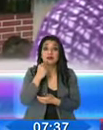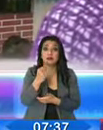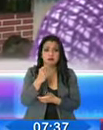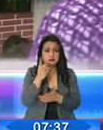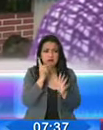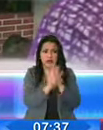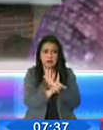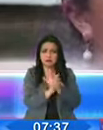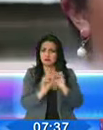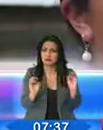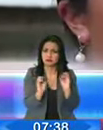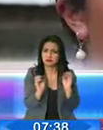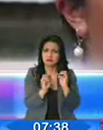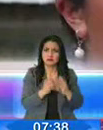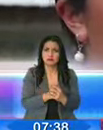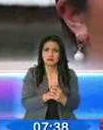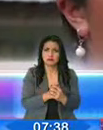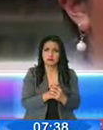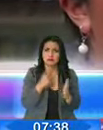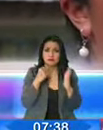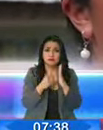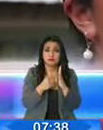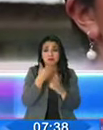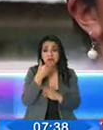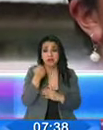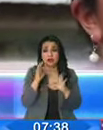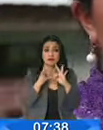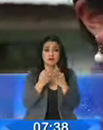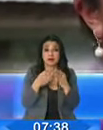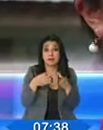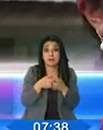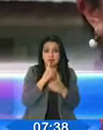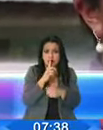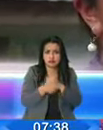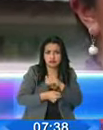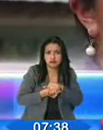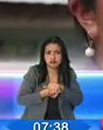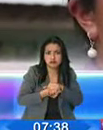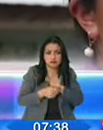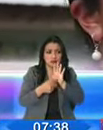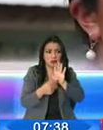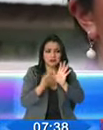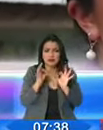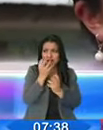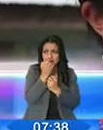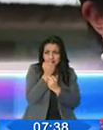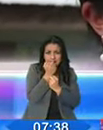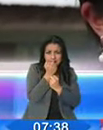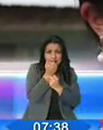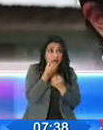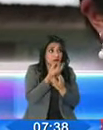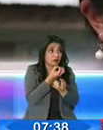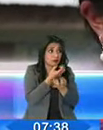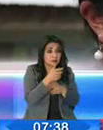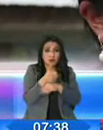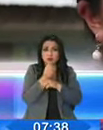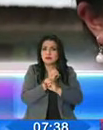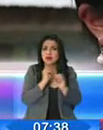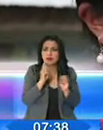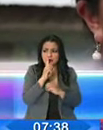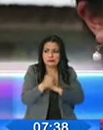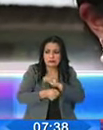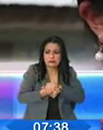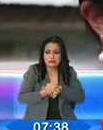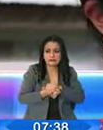quejas. Se obligan, esto más mejor como familiar, se oculta, no se demuestran o no se hace conocer ante la autoridad. Eso nos